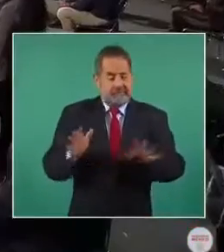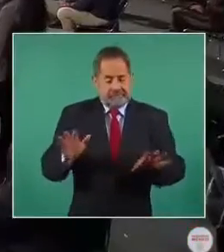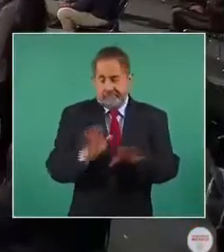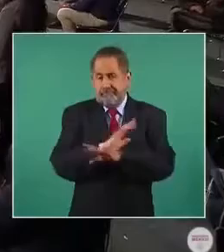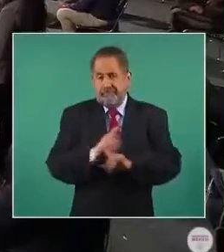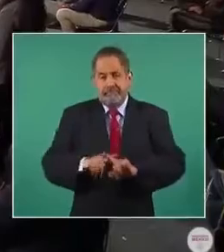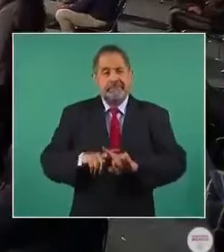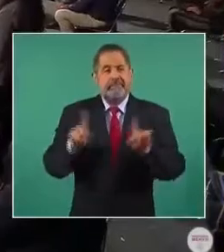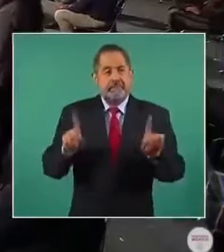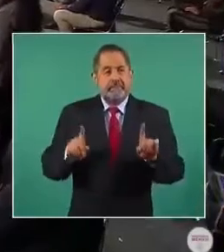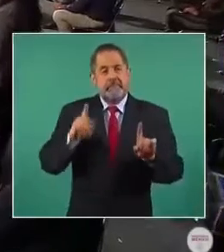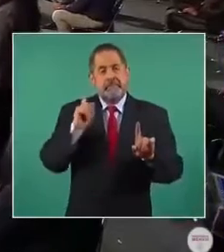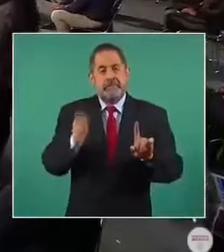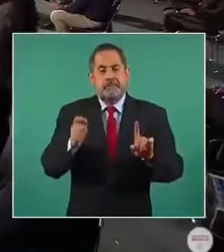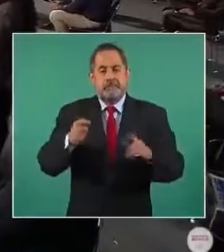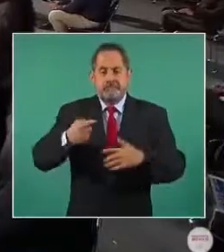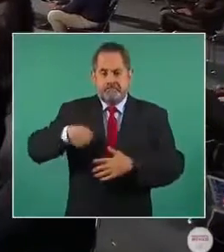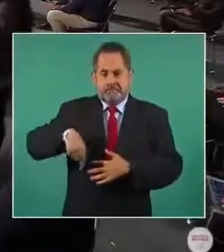Entonces nosotros